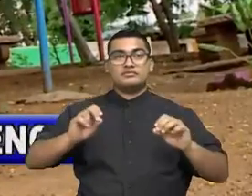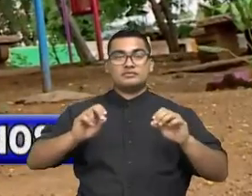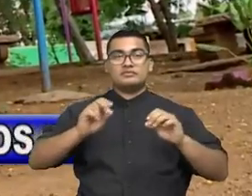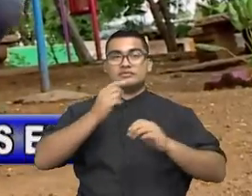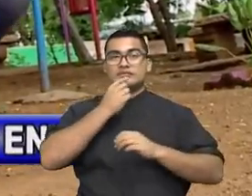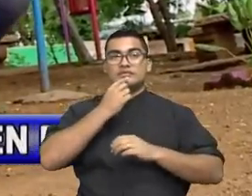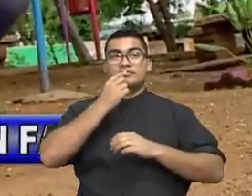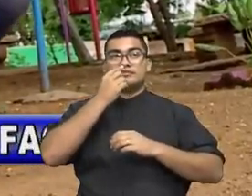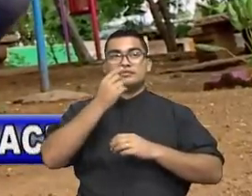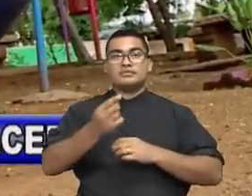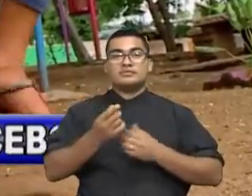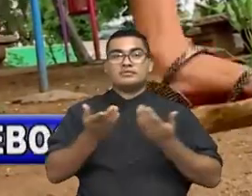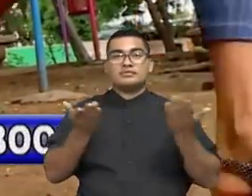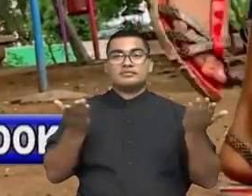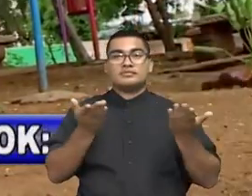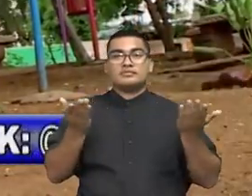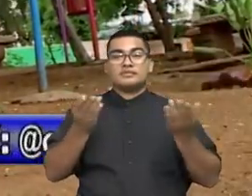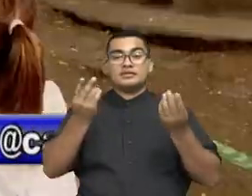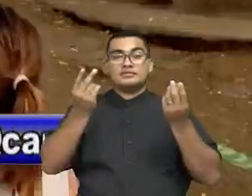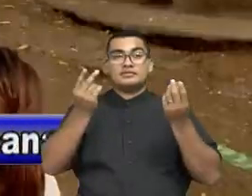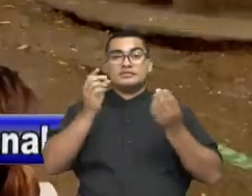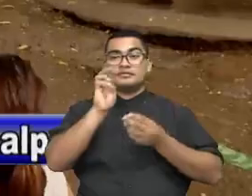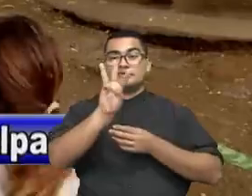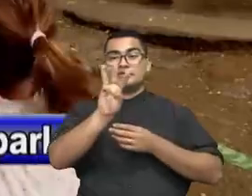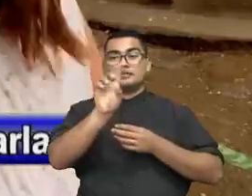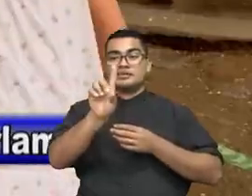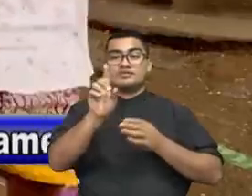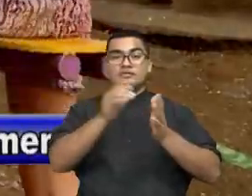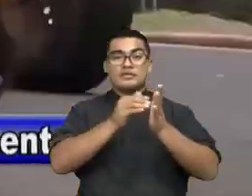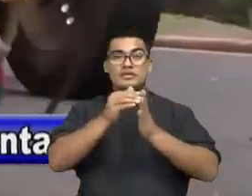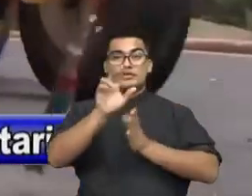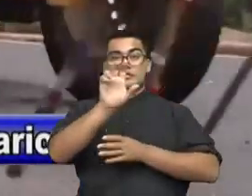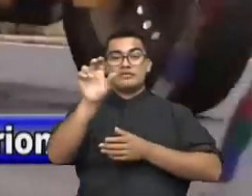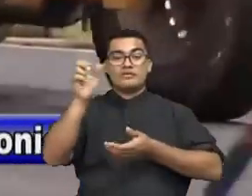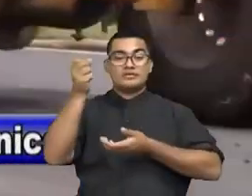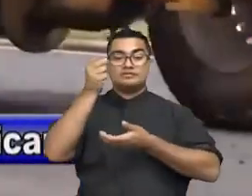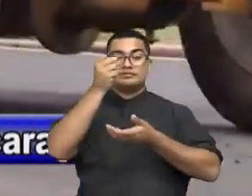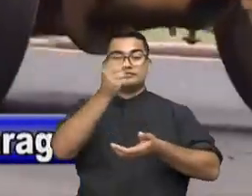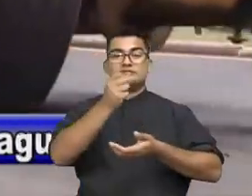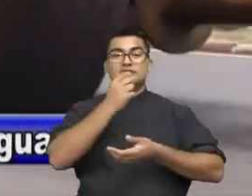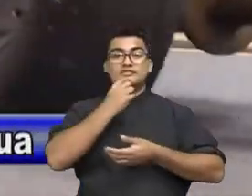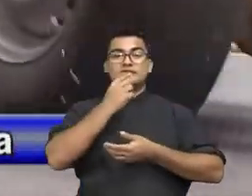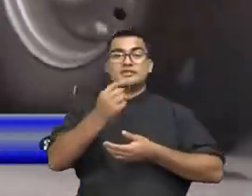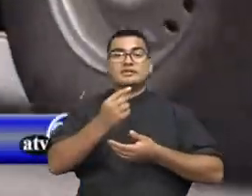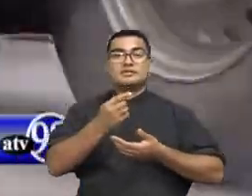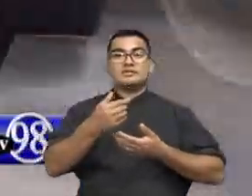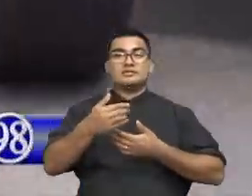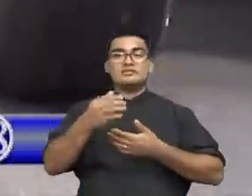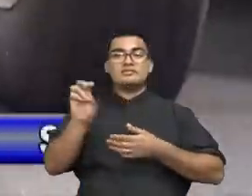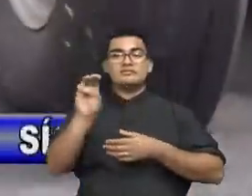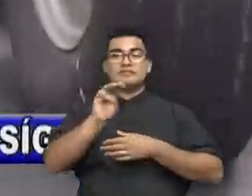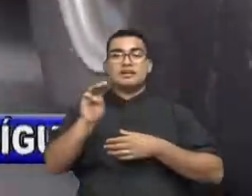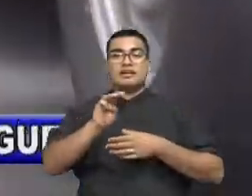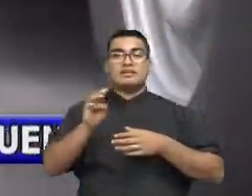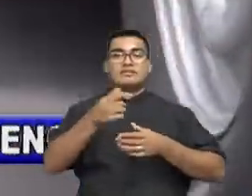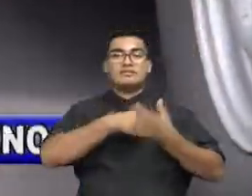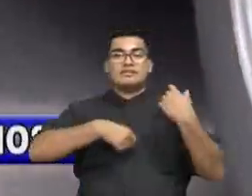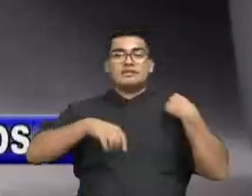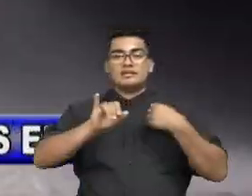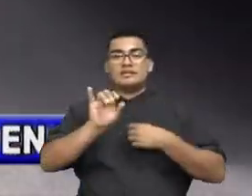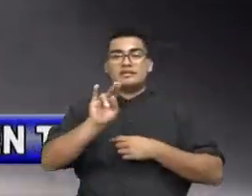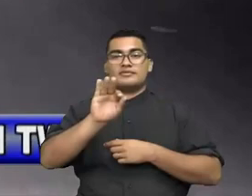país, con una inversión de 31 millones de córdobas, informó este martes la presidenta ejecutiva de